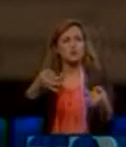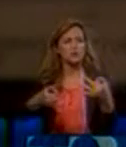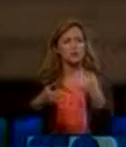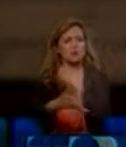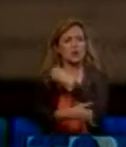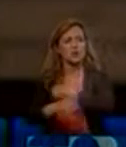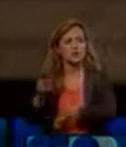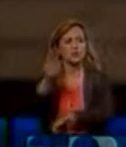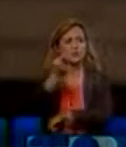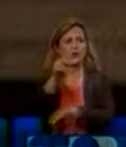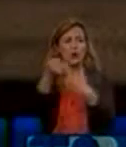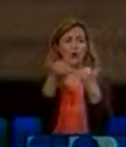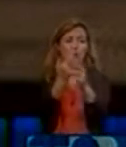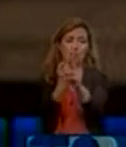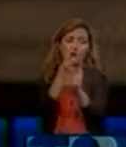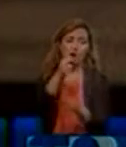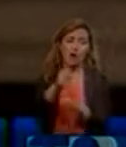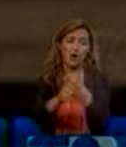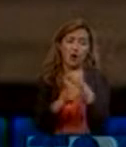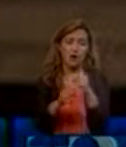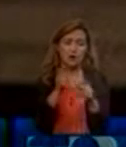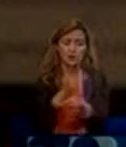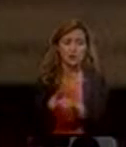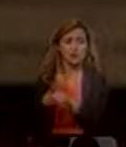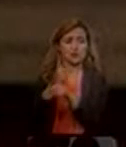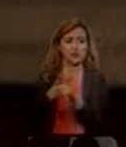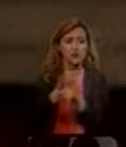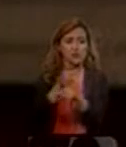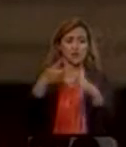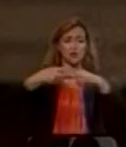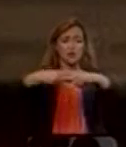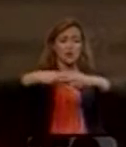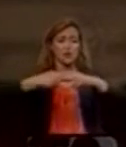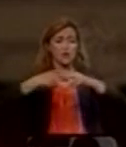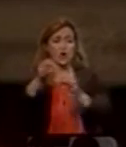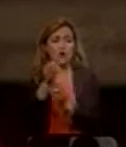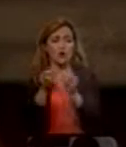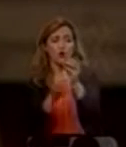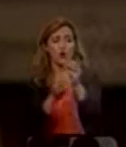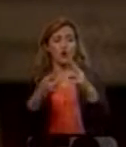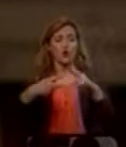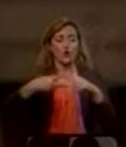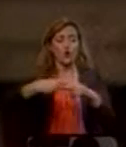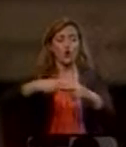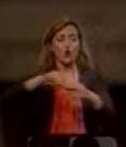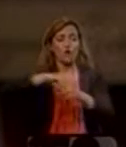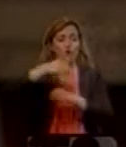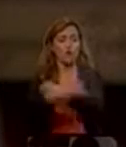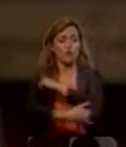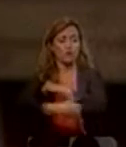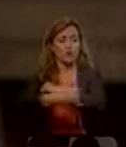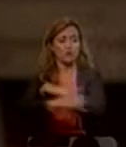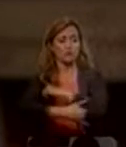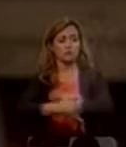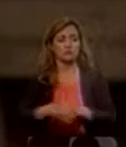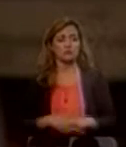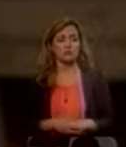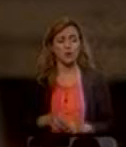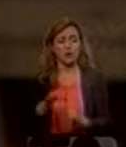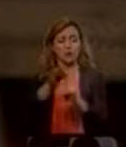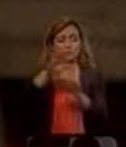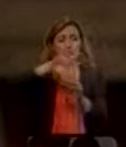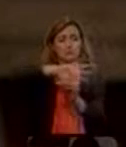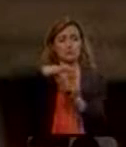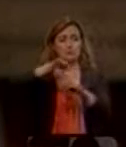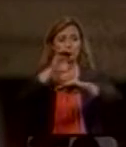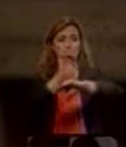día de hoy es el resultado de años de cuidadosa diplomacia por parte de la Oficina de Relaciones Exteriores y en encomiendo especial a nuestro embajador